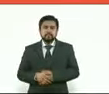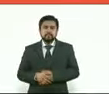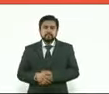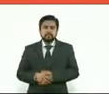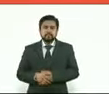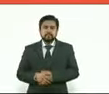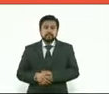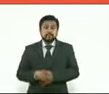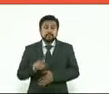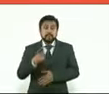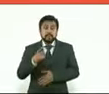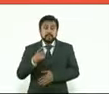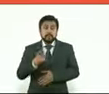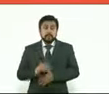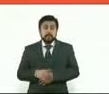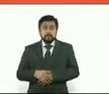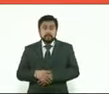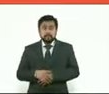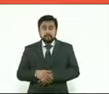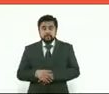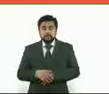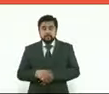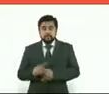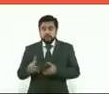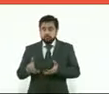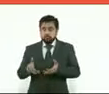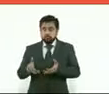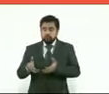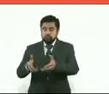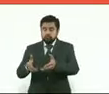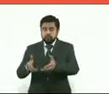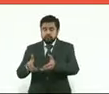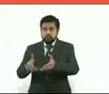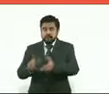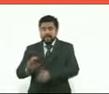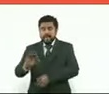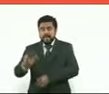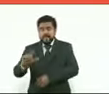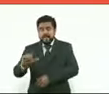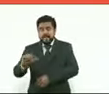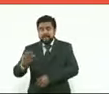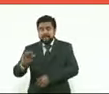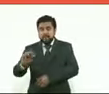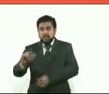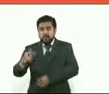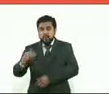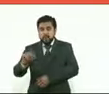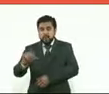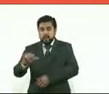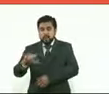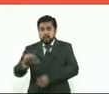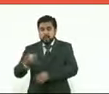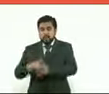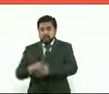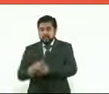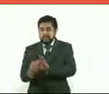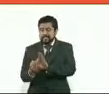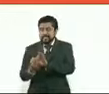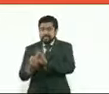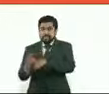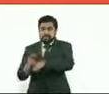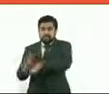que va a caer justamente hacia la calle La Fragua, y en un instante más estará llegando al Monumento a la Revolución.